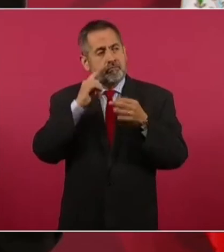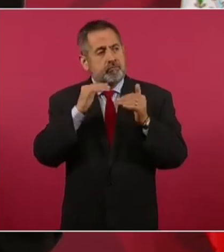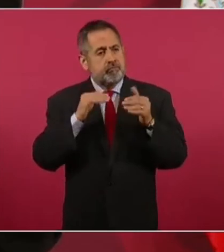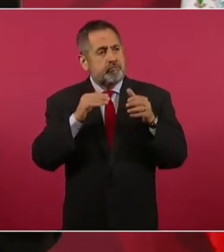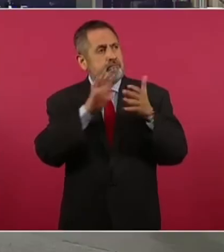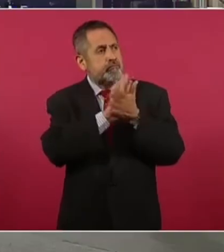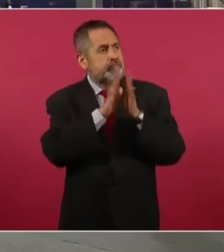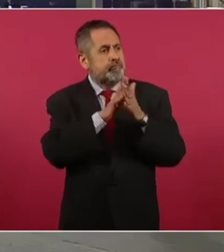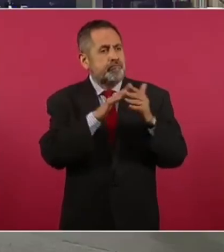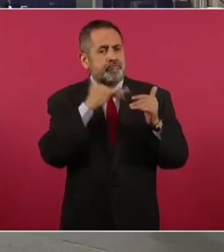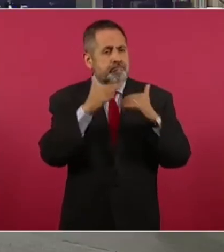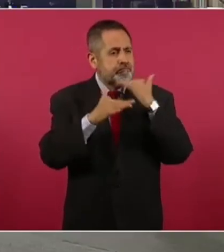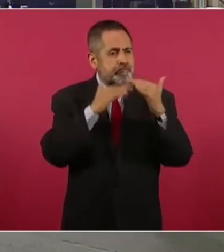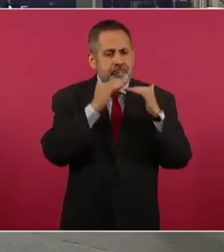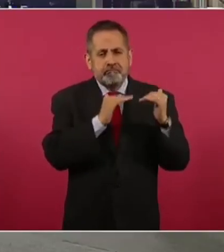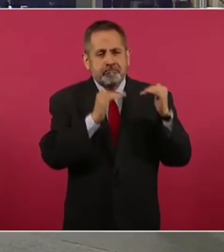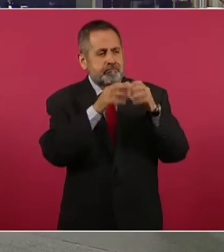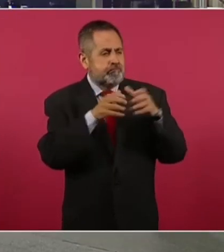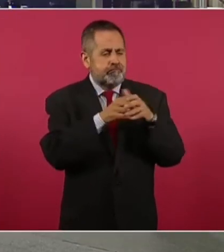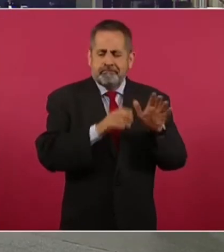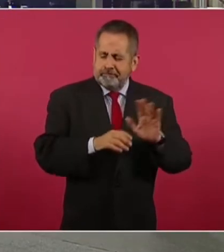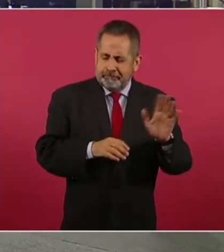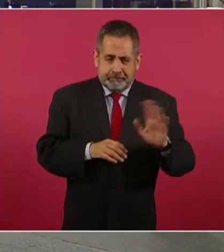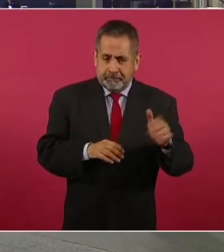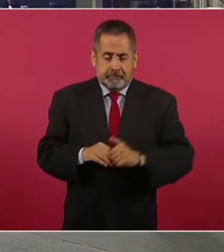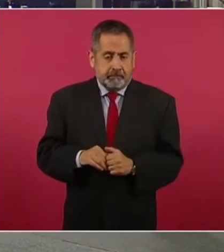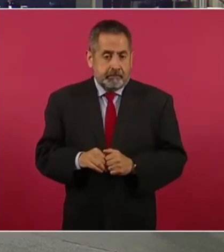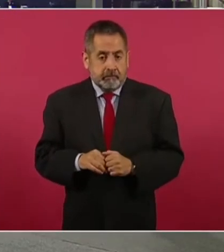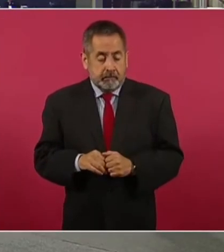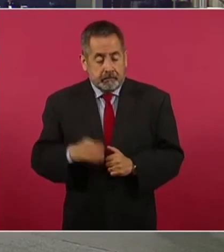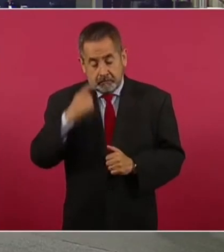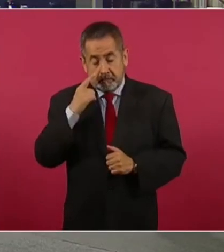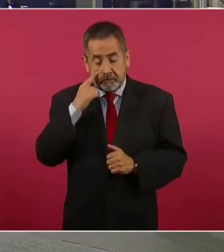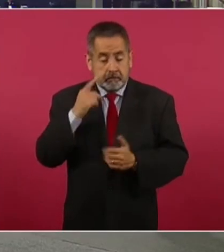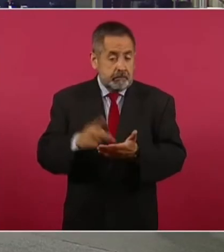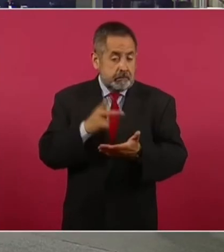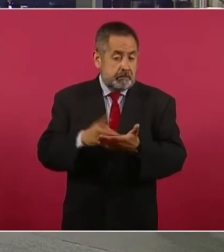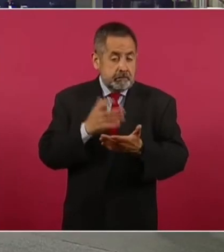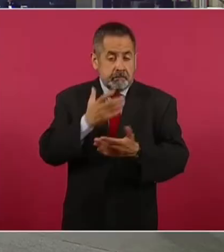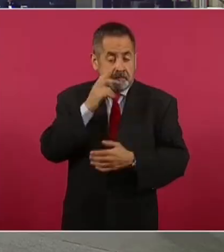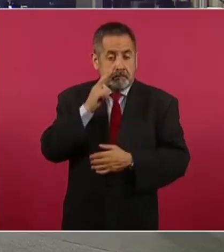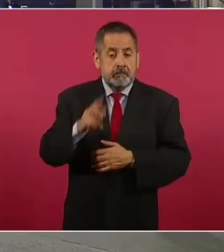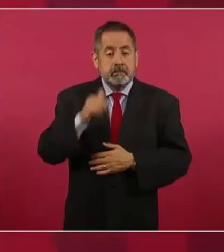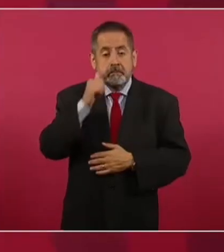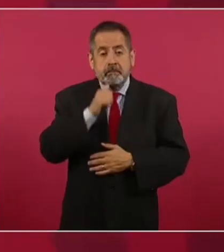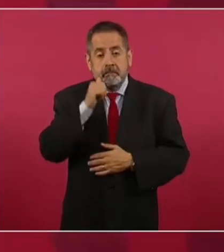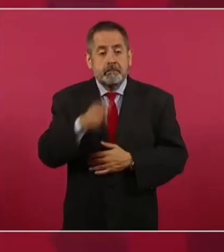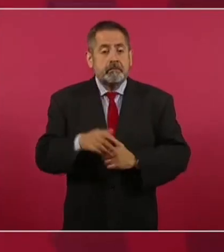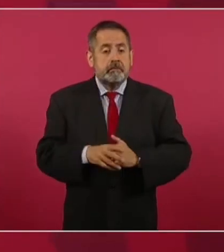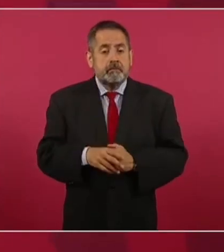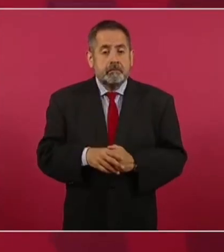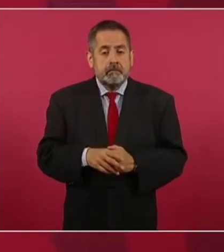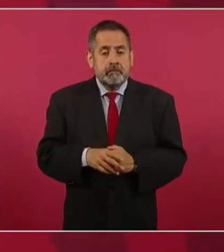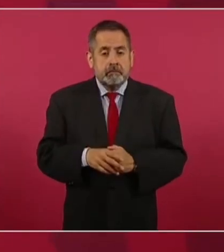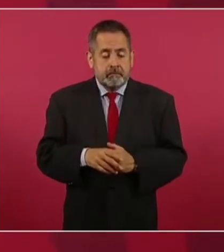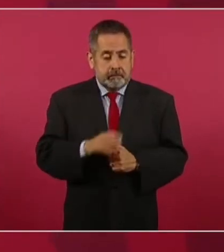las tranzas de los de arriba, porque era muy común querer convertir